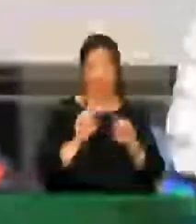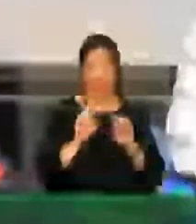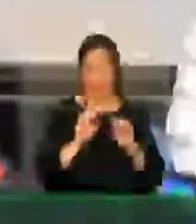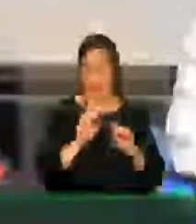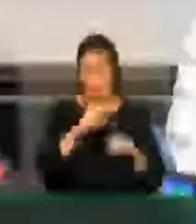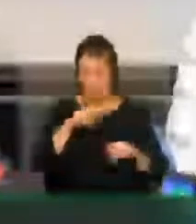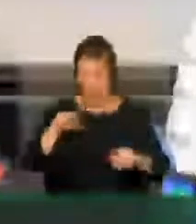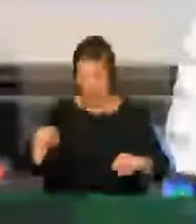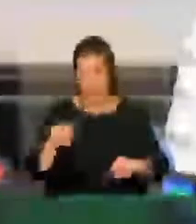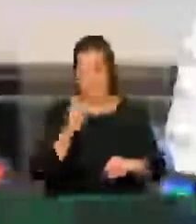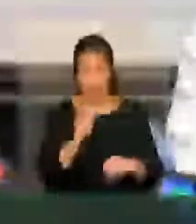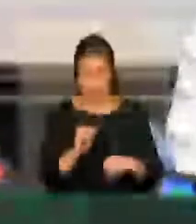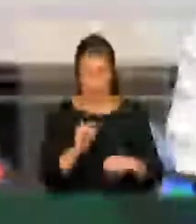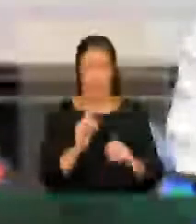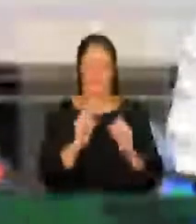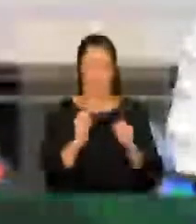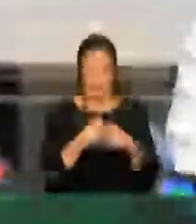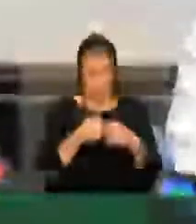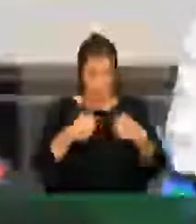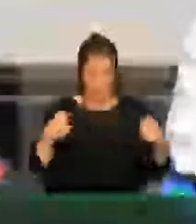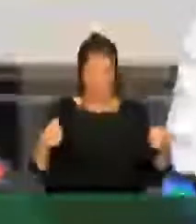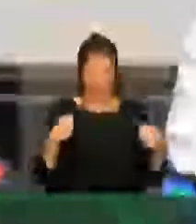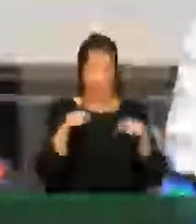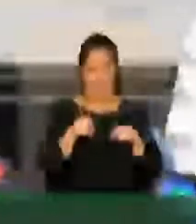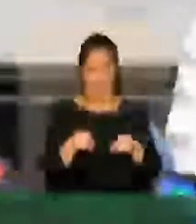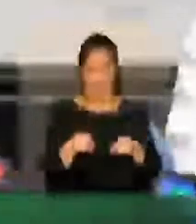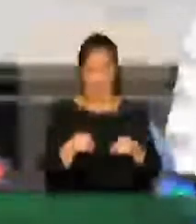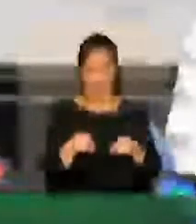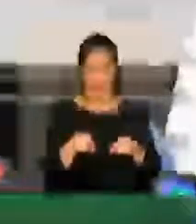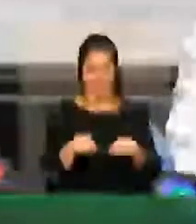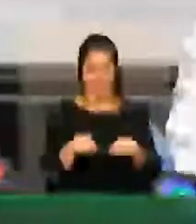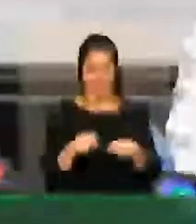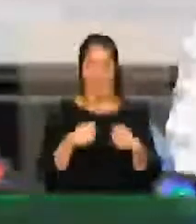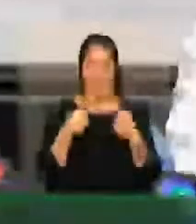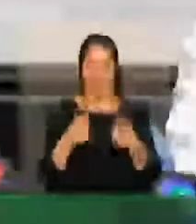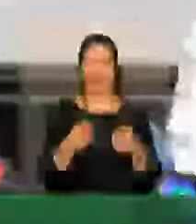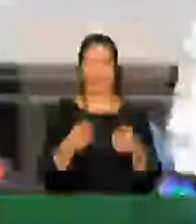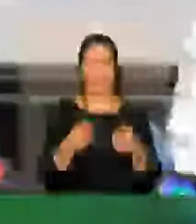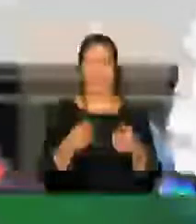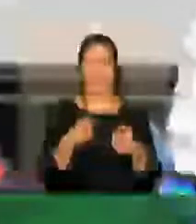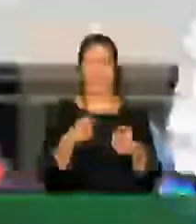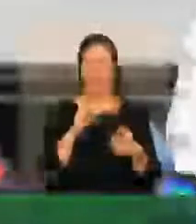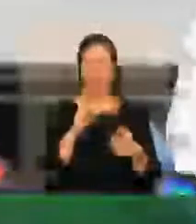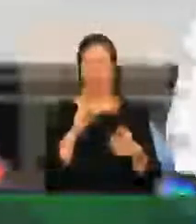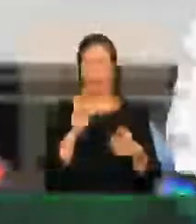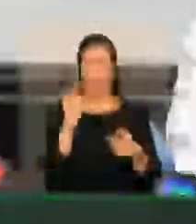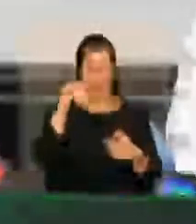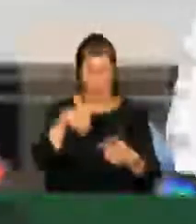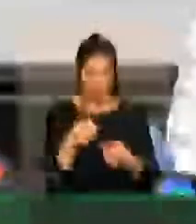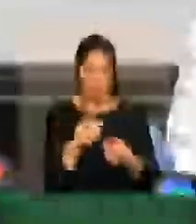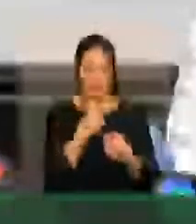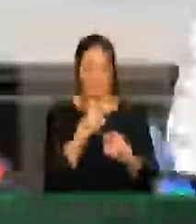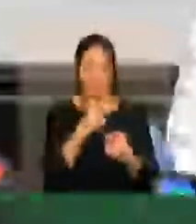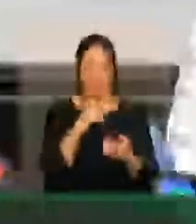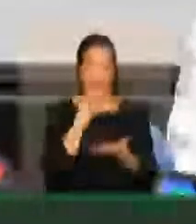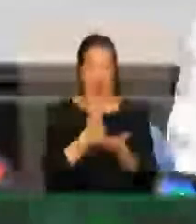sino que incluso lo tenemos que agrandar su presencia. La Republicana ha sido un aporte